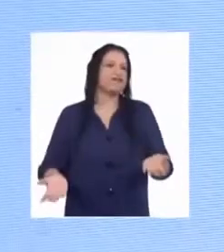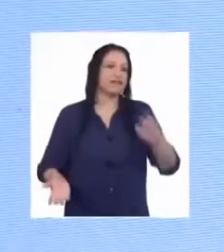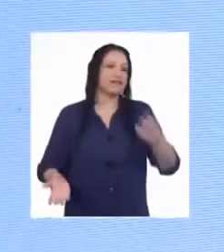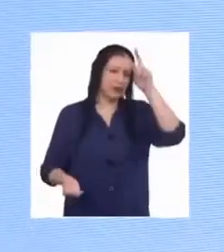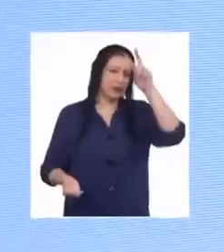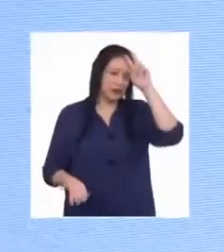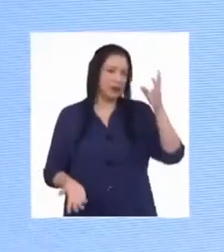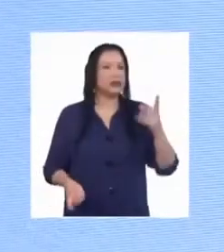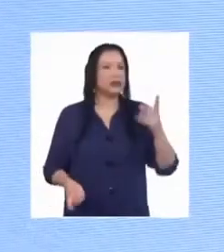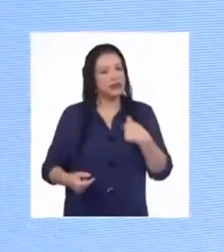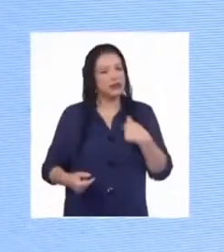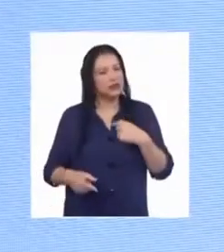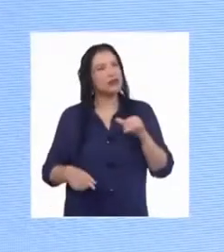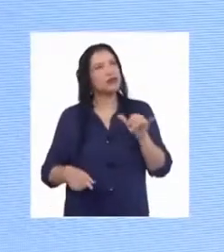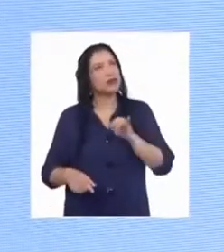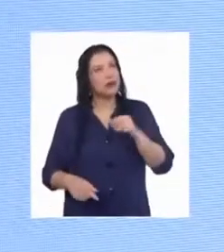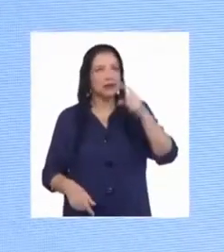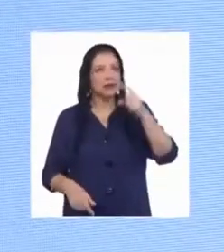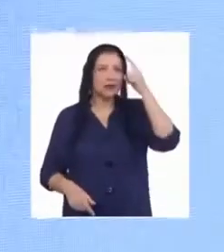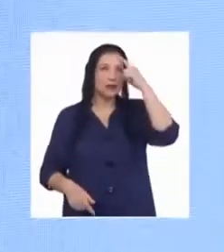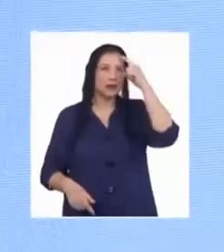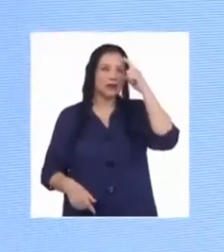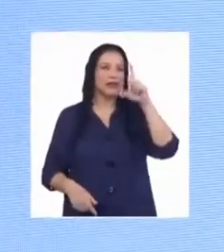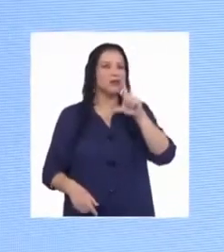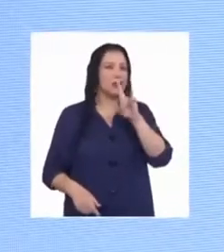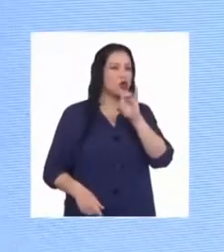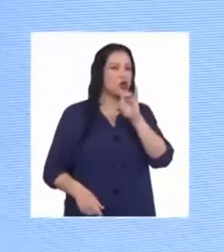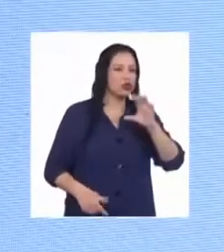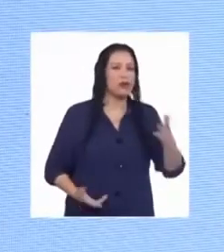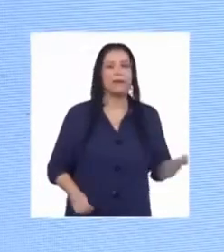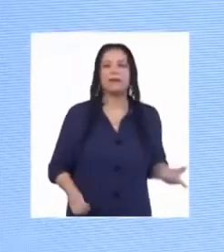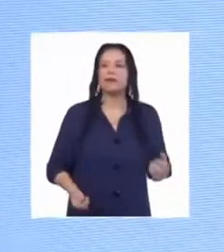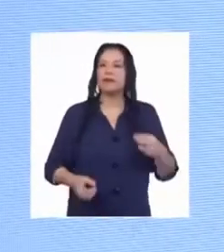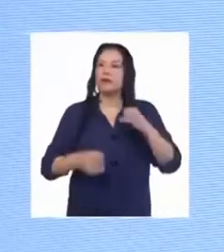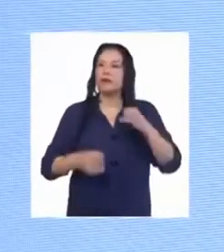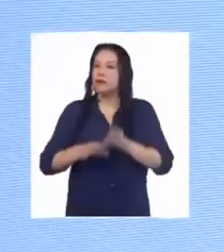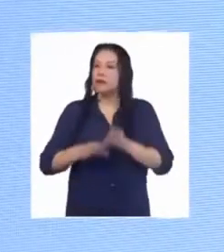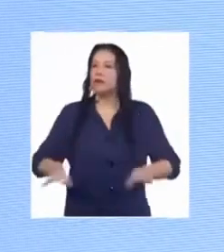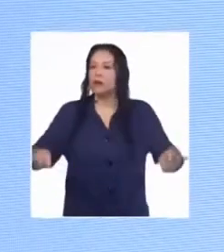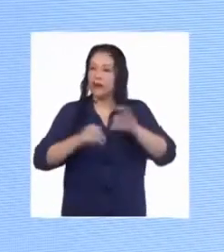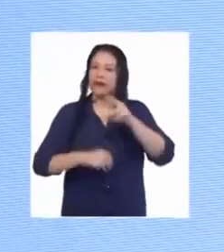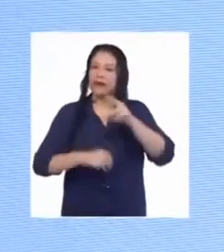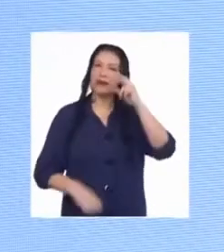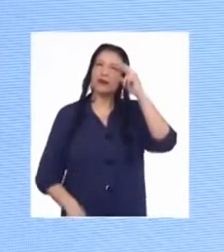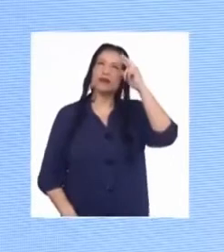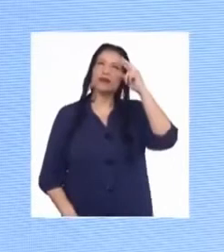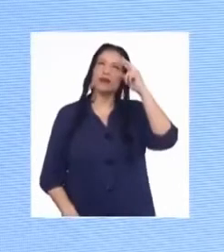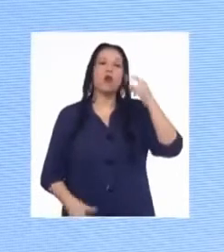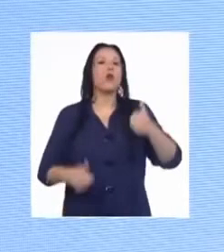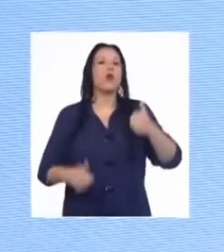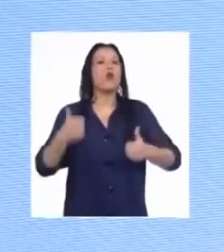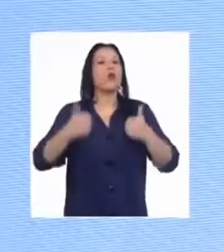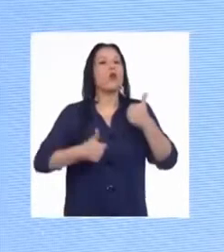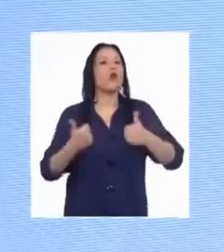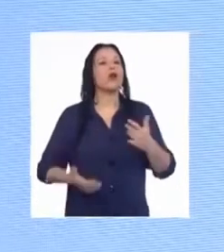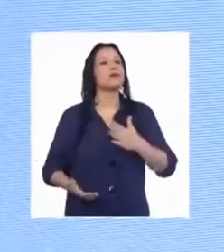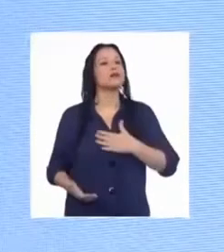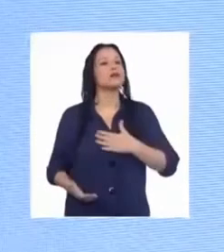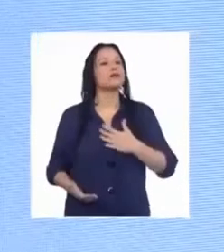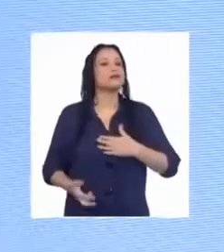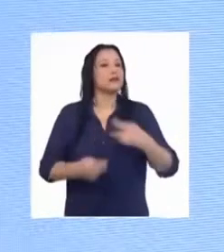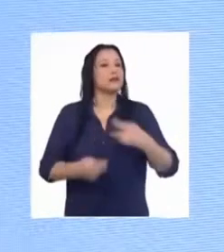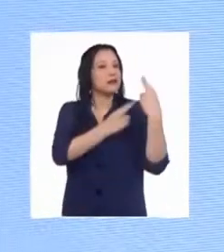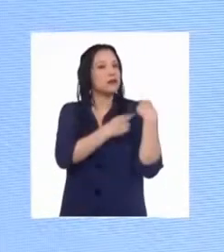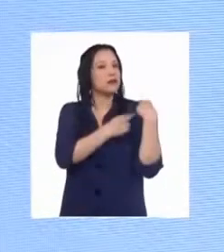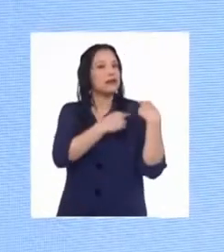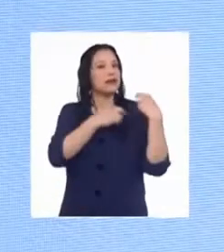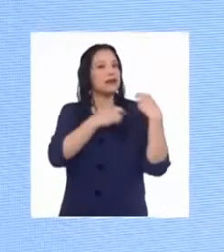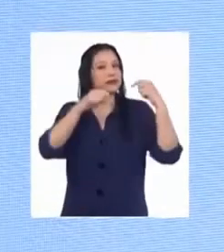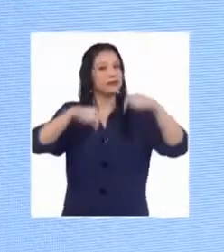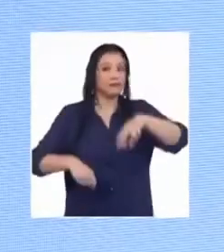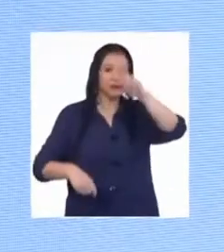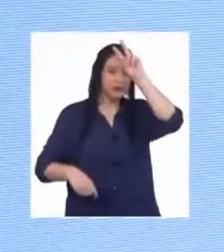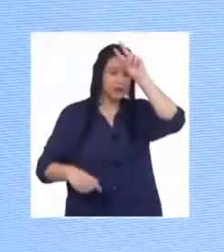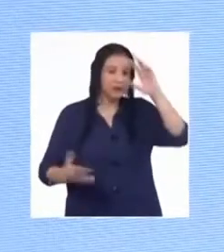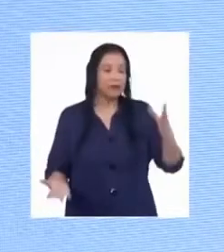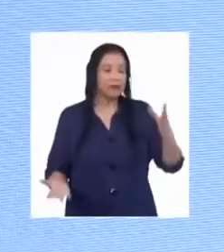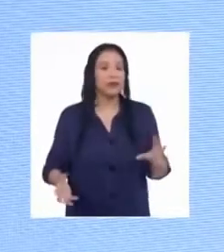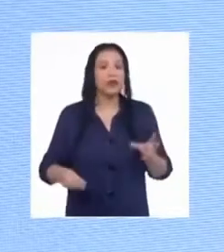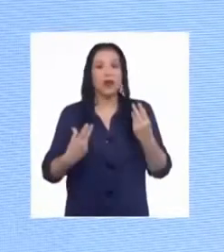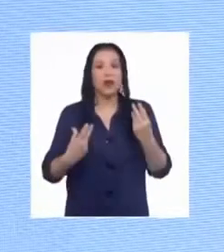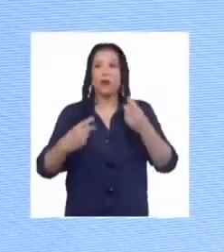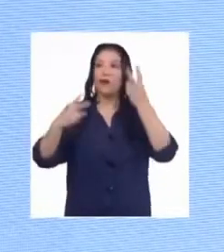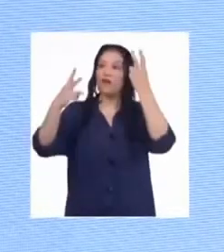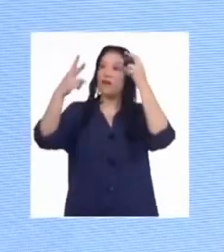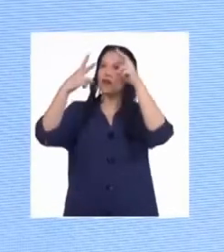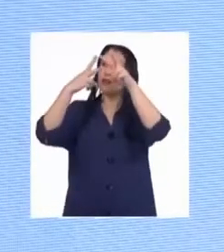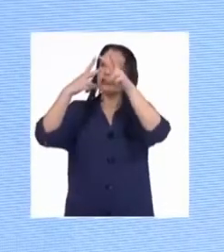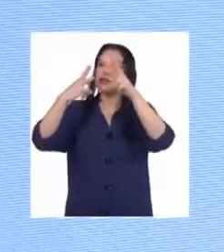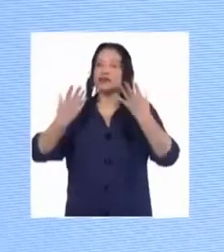pensando en ella. Creo que es importante que reflexionemos sobre cuál es nuestra función en la sociedad en la que vivimos y cómo visualizamos